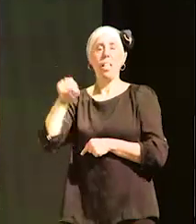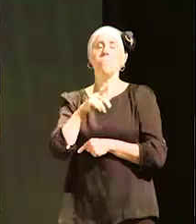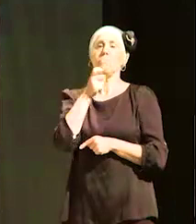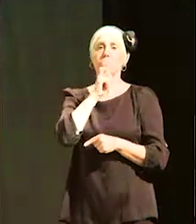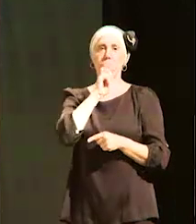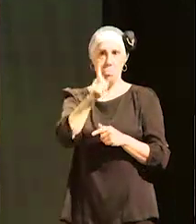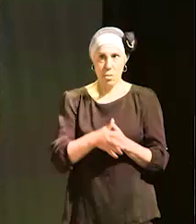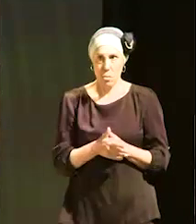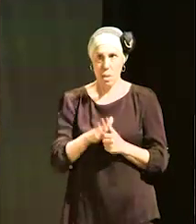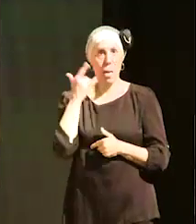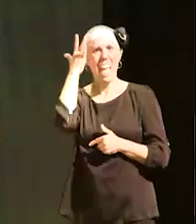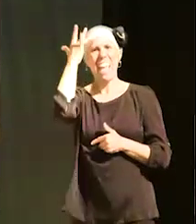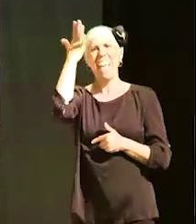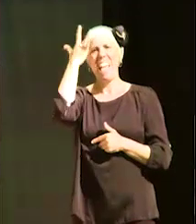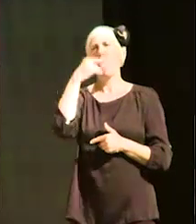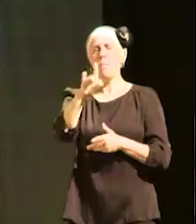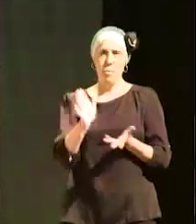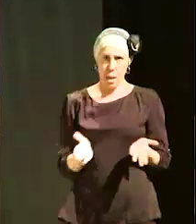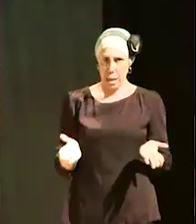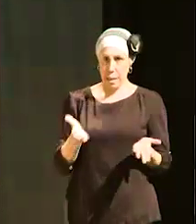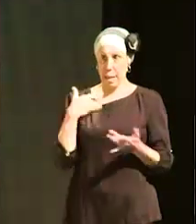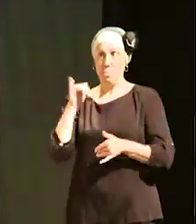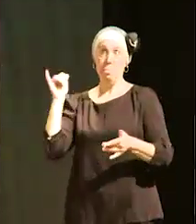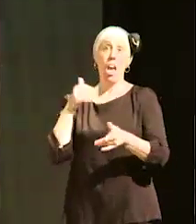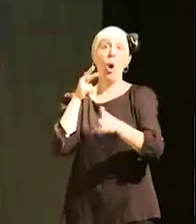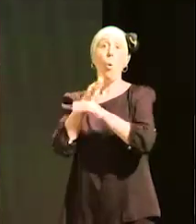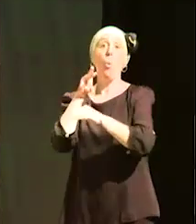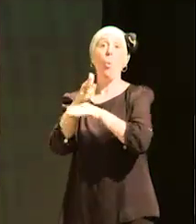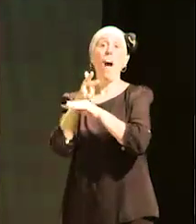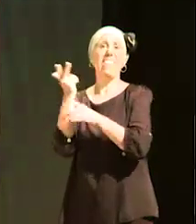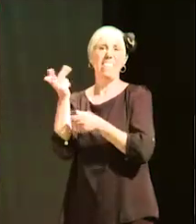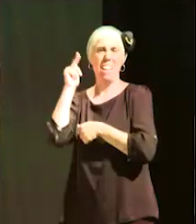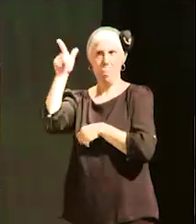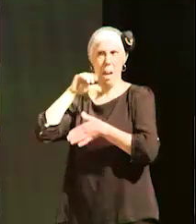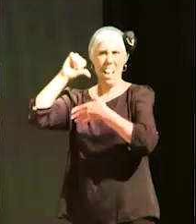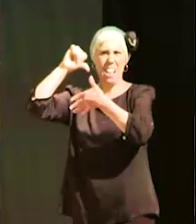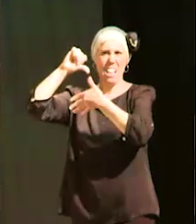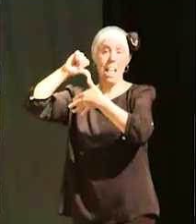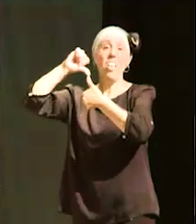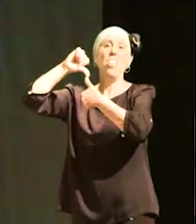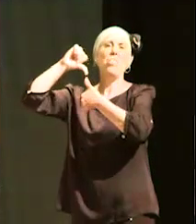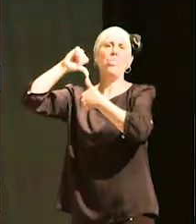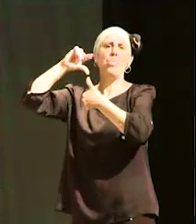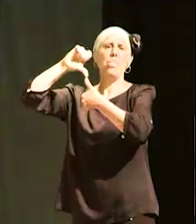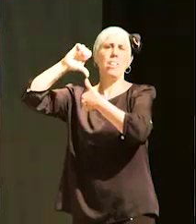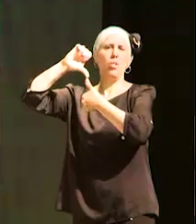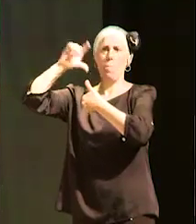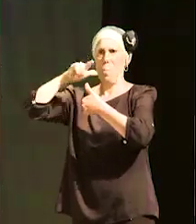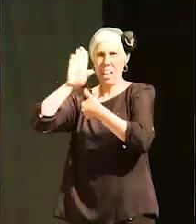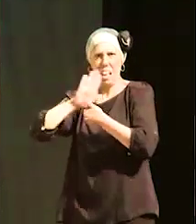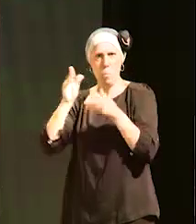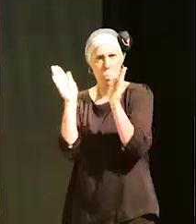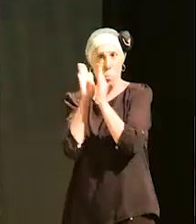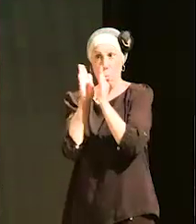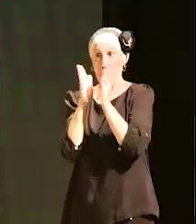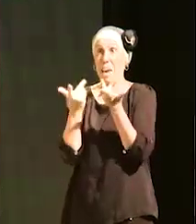imagínense ustedes que un boleto aéreo para ir de guatemala estamos ahí en mesoamérica en centroamérica es un área muy pequeñita